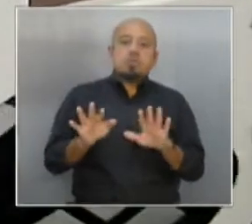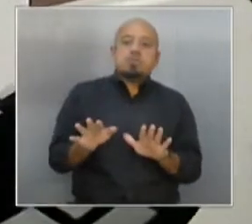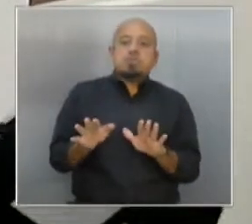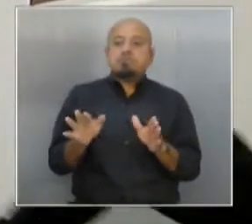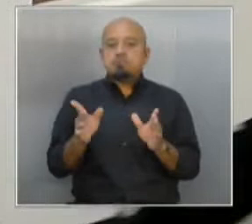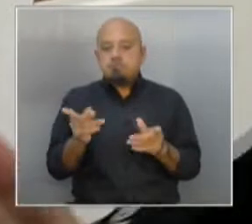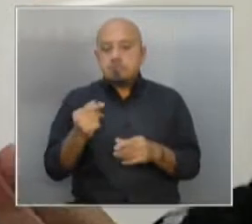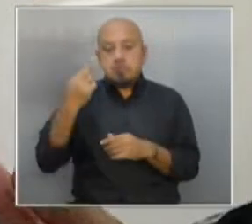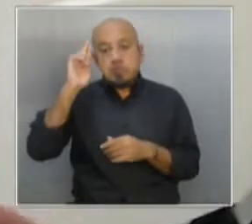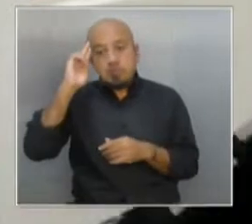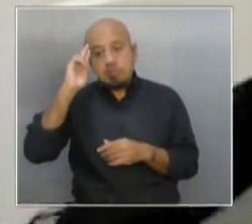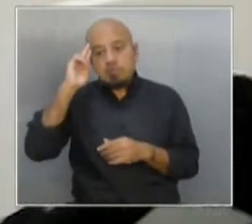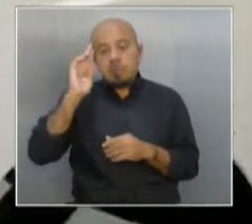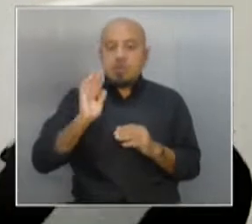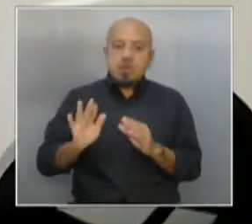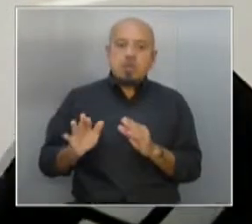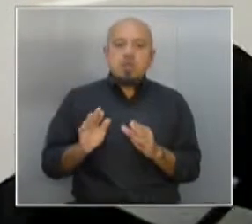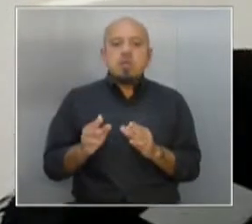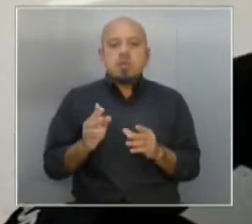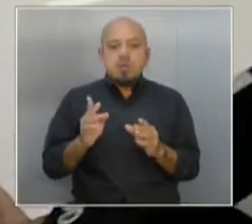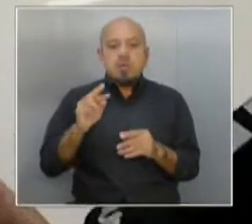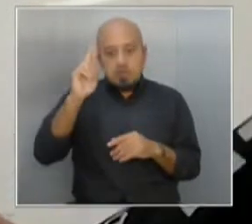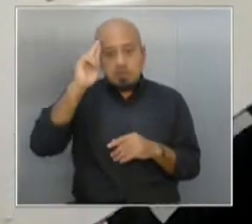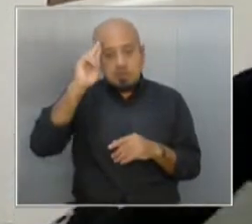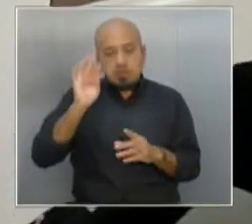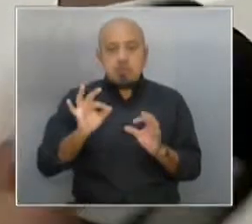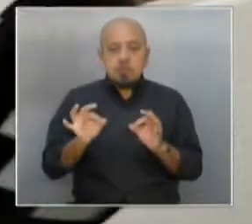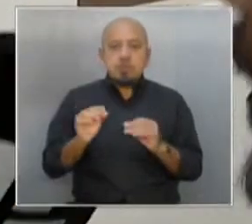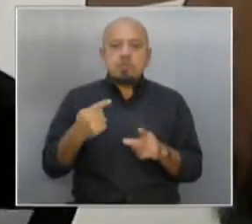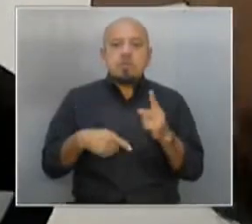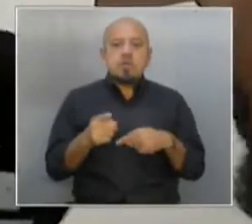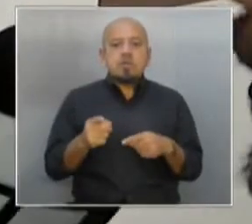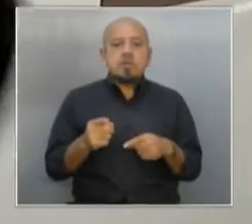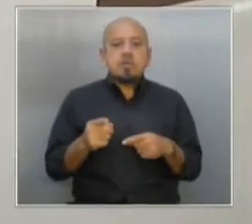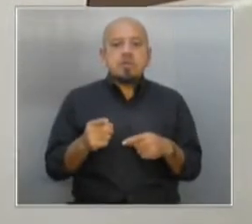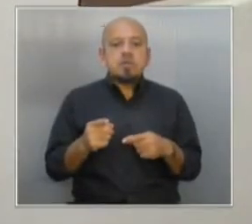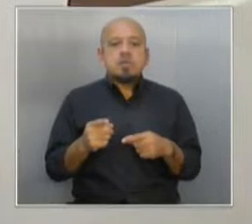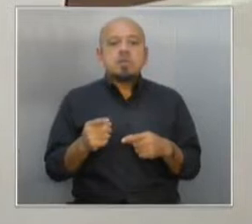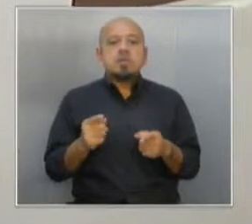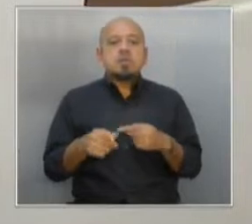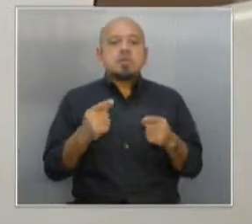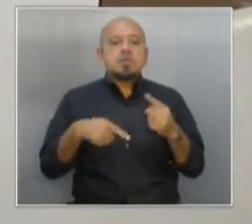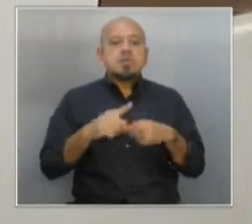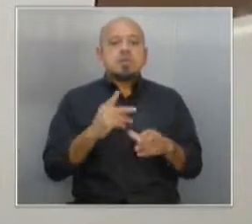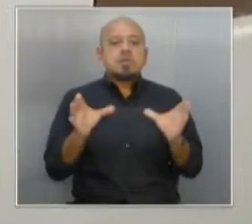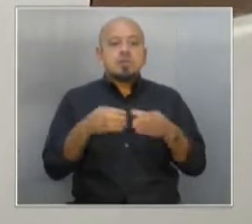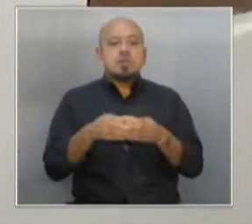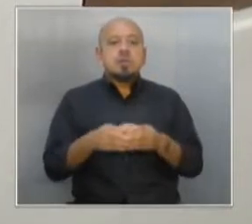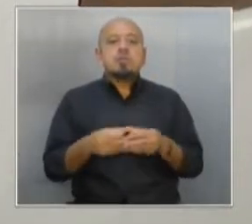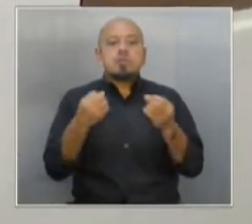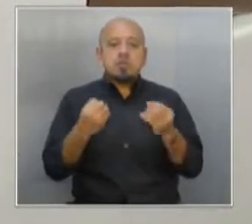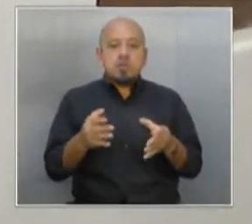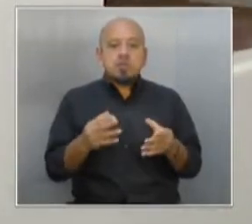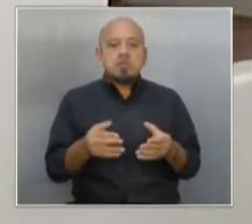viene como, está bien el respeto, ¿no? Pero como no ser parte del museo, quizás. Claro, y la comunidad es totalmente parte, por eso es